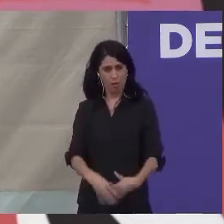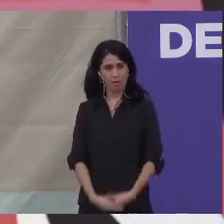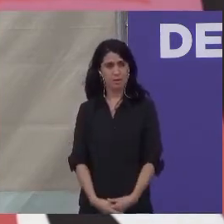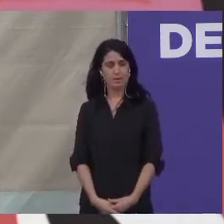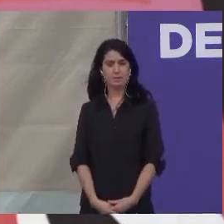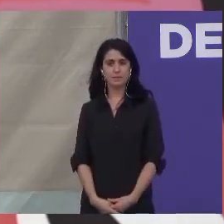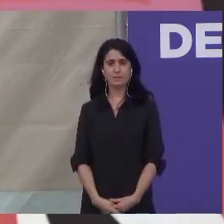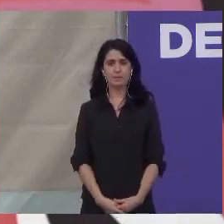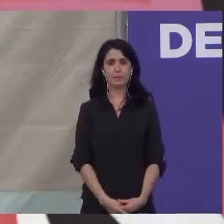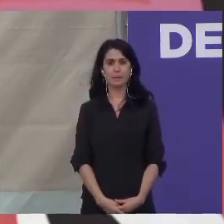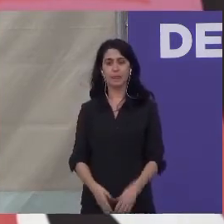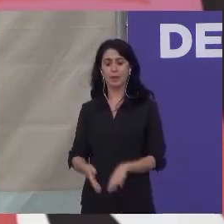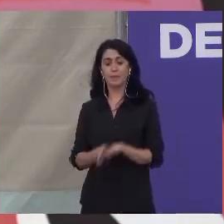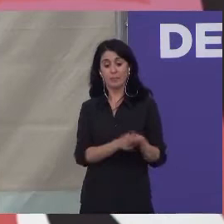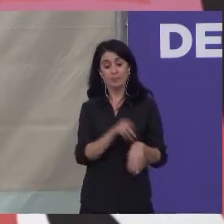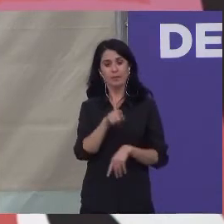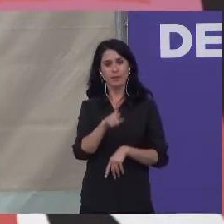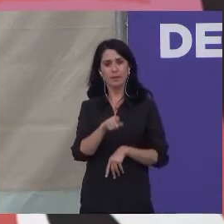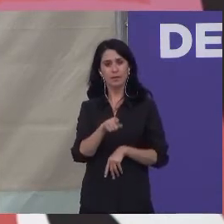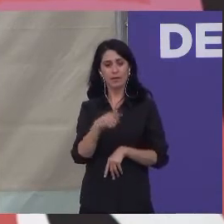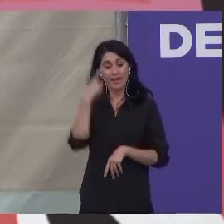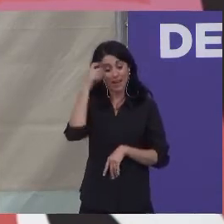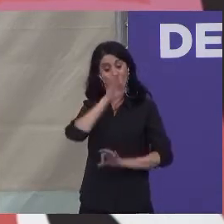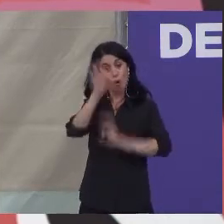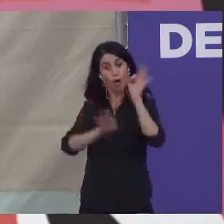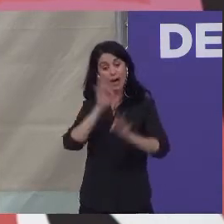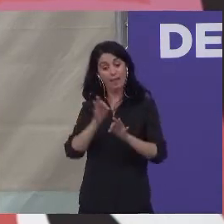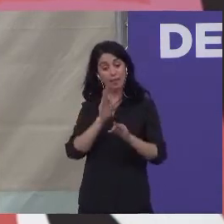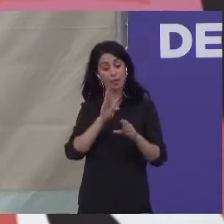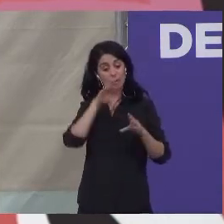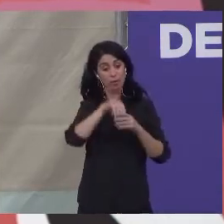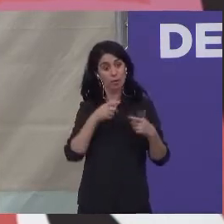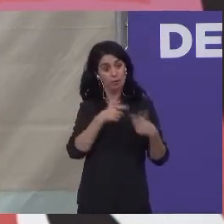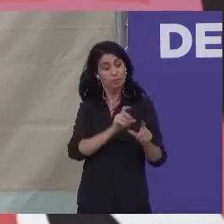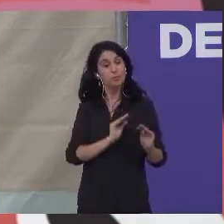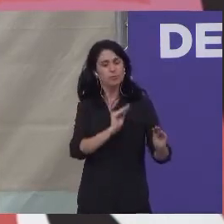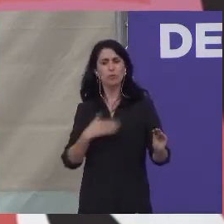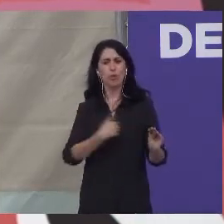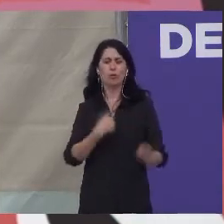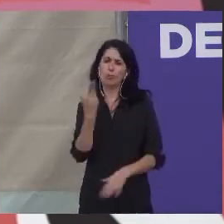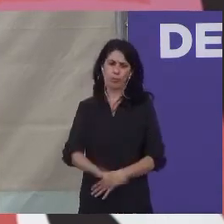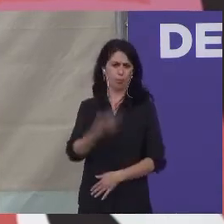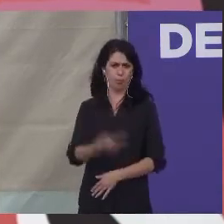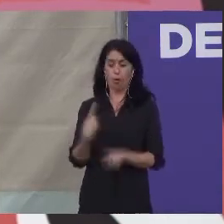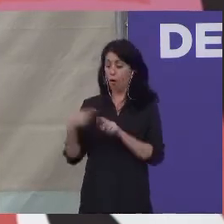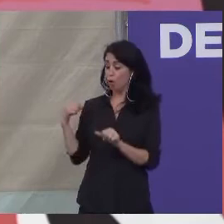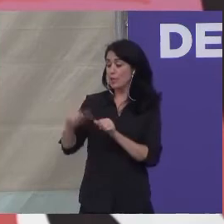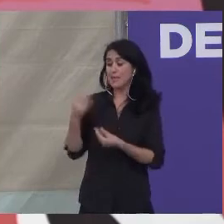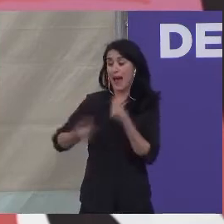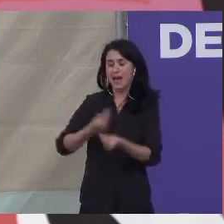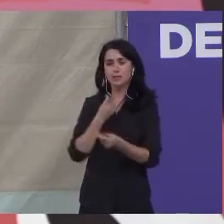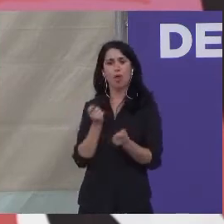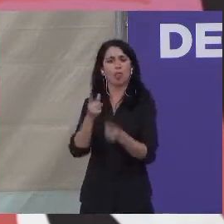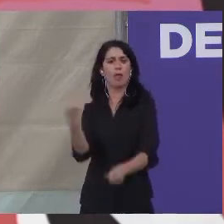Y aparte, es un órgano muy vital en esta organización y mejorar lo ya hecho. ¿Qué puedo aportar? Puedo aportar mi